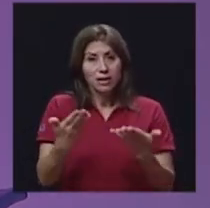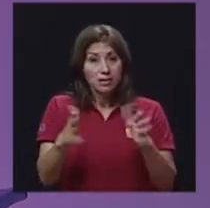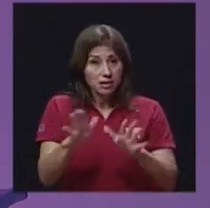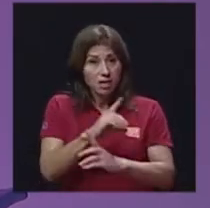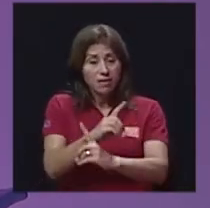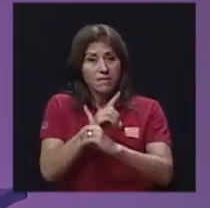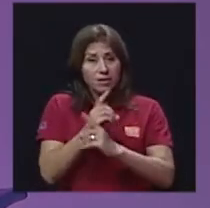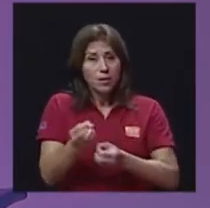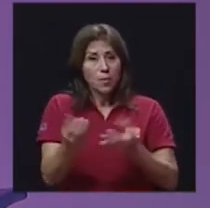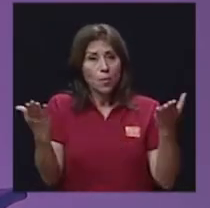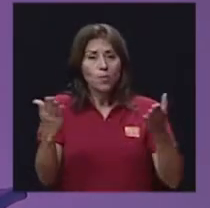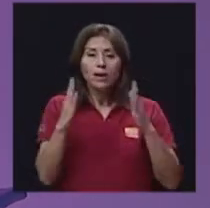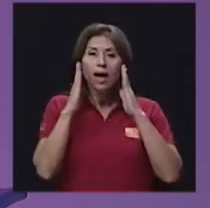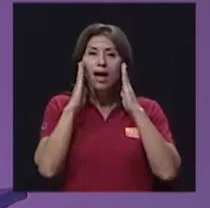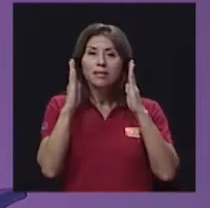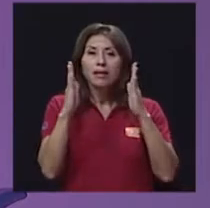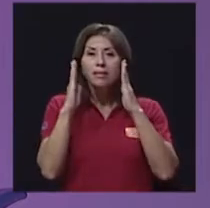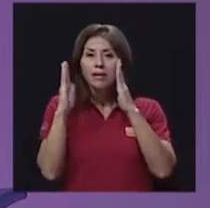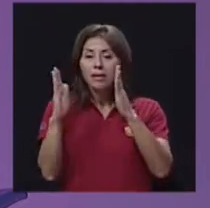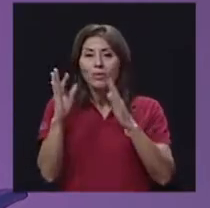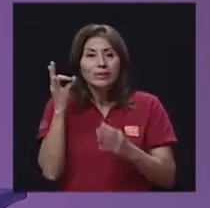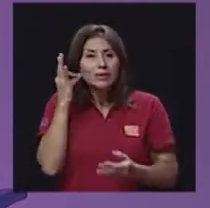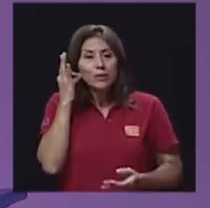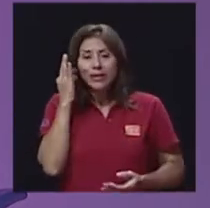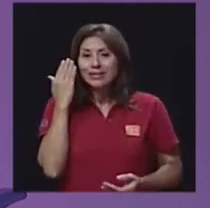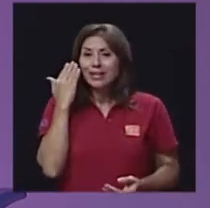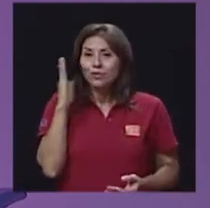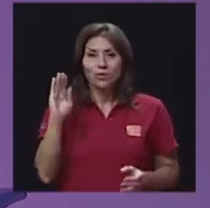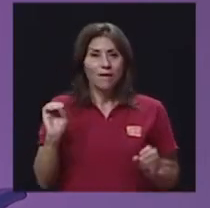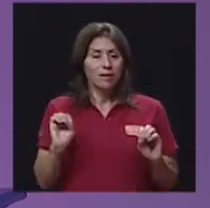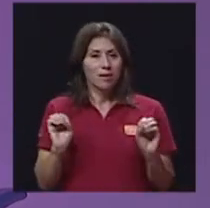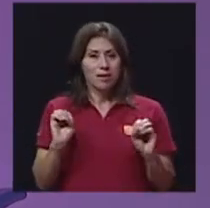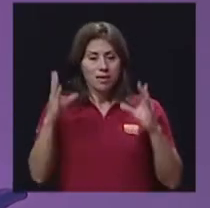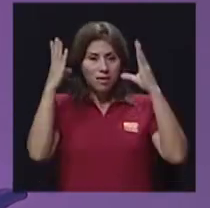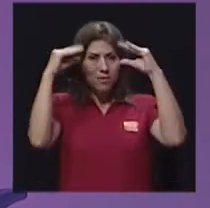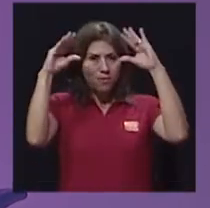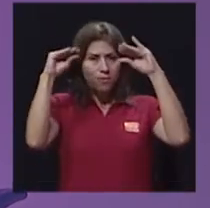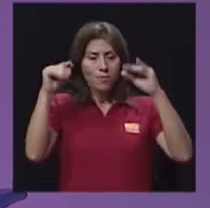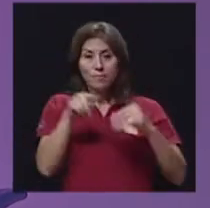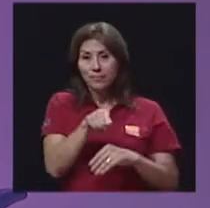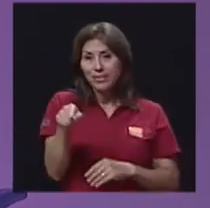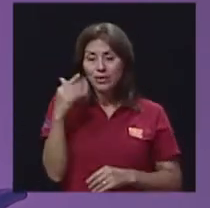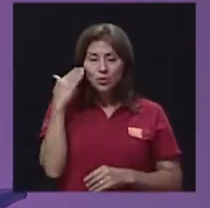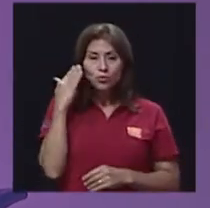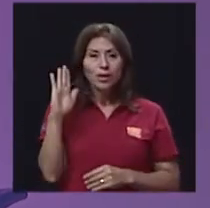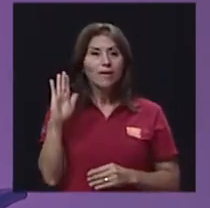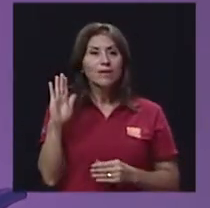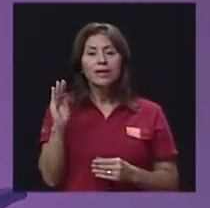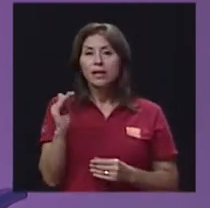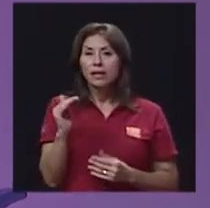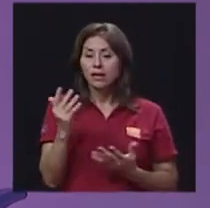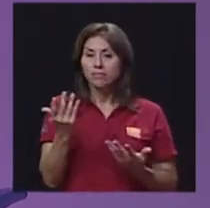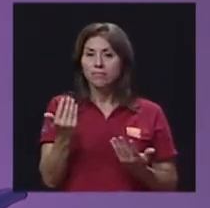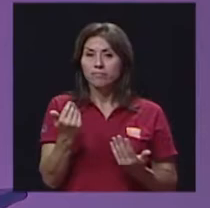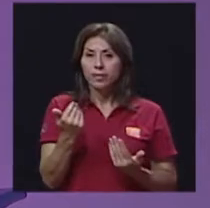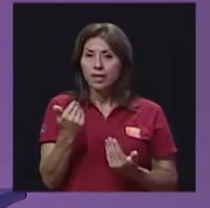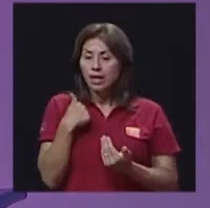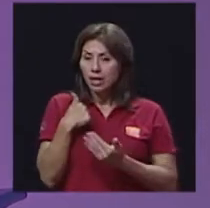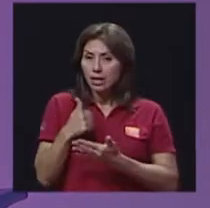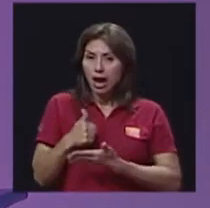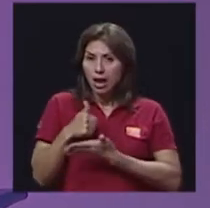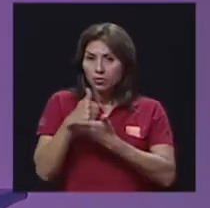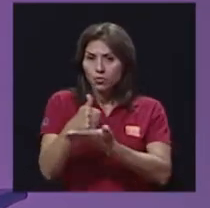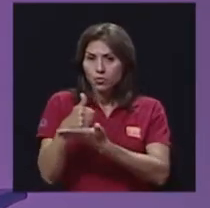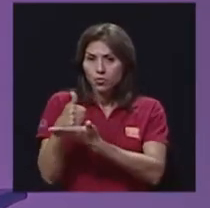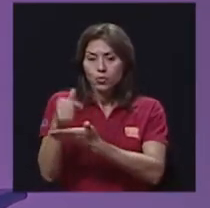señoras que no saben, o sea, no saben que tienen la ayuda del Estado en